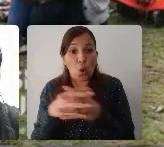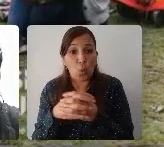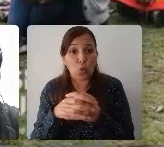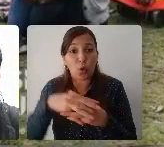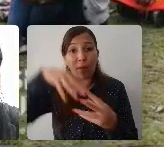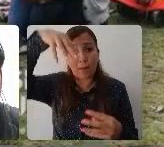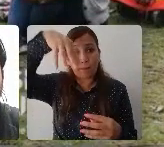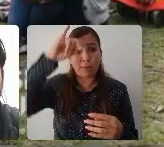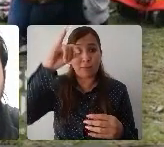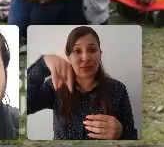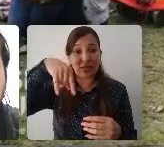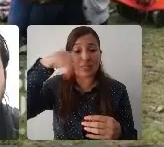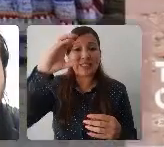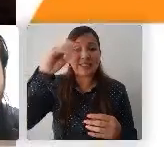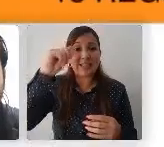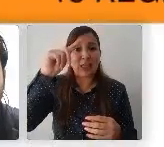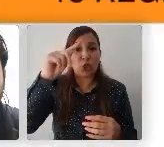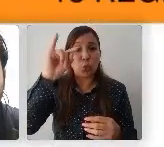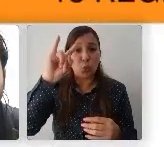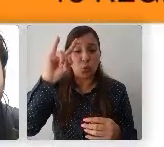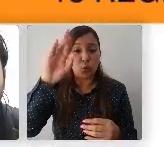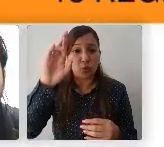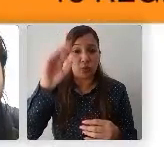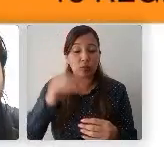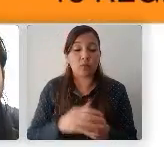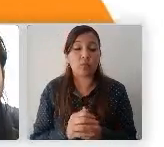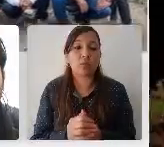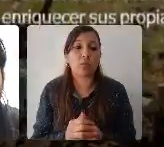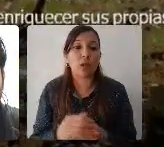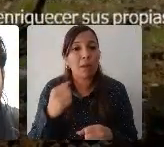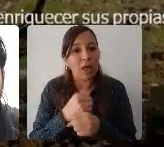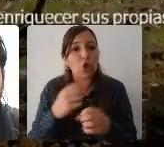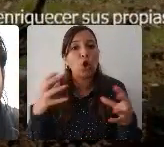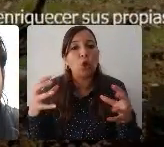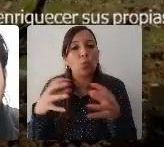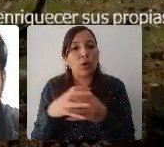para que puedan reactivarse en la actividad turística, ¿no? Así que, bueno,